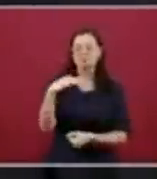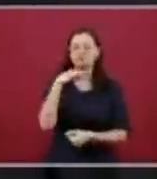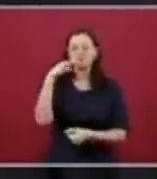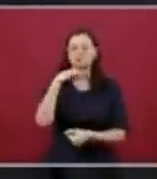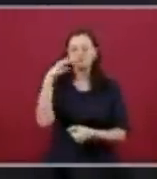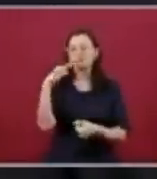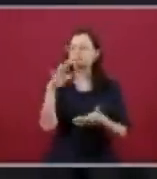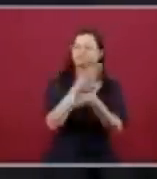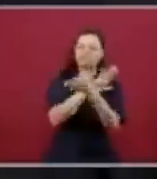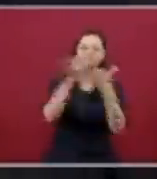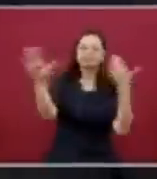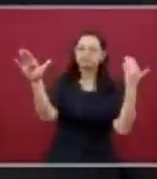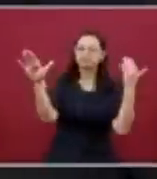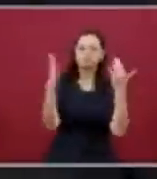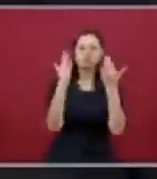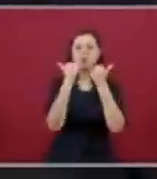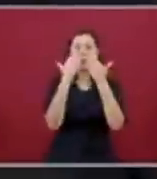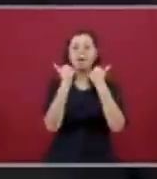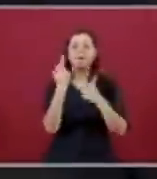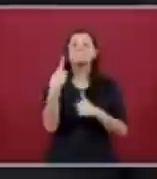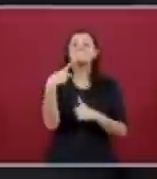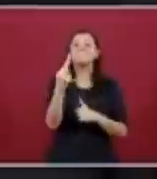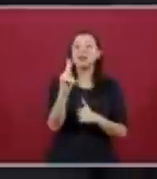hay malas prácticas,